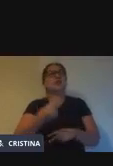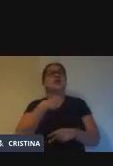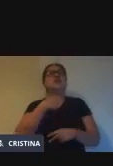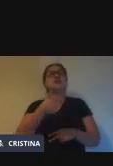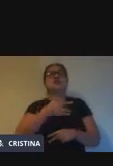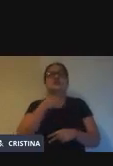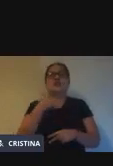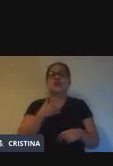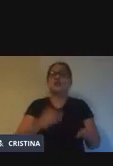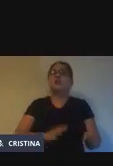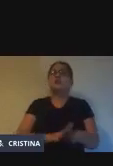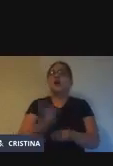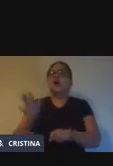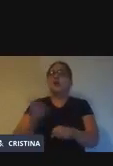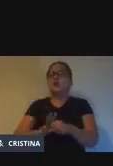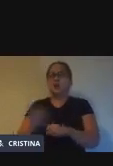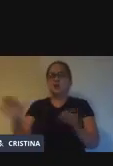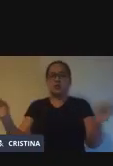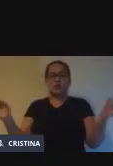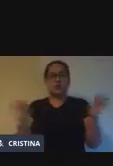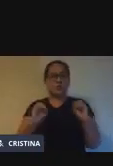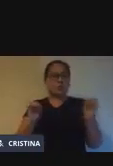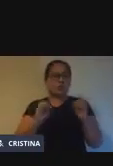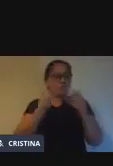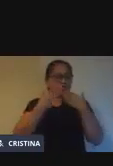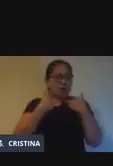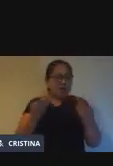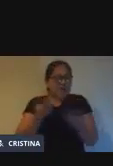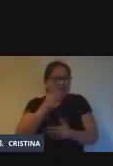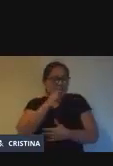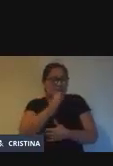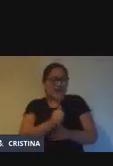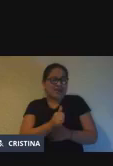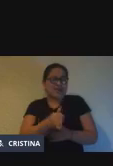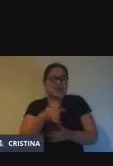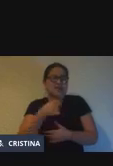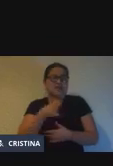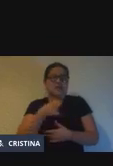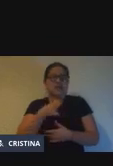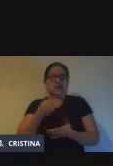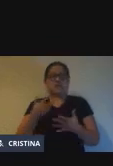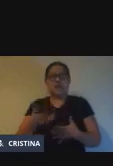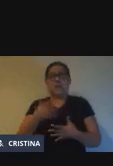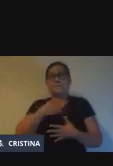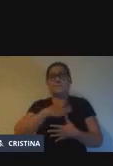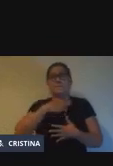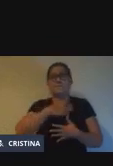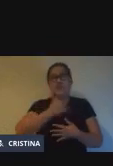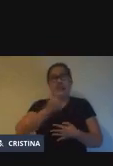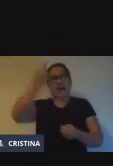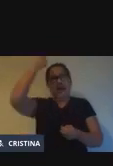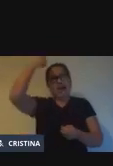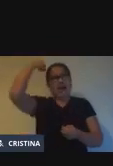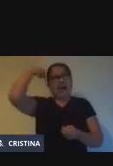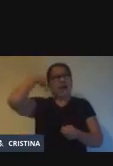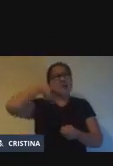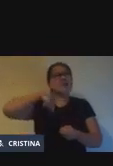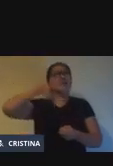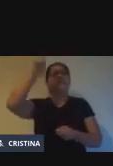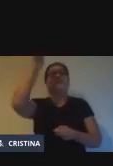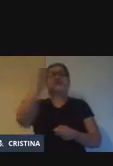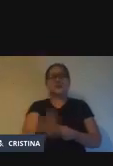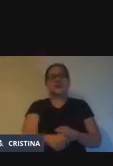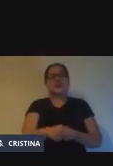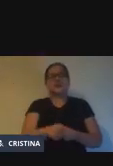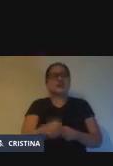afectos. O sea, no lo hago porque el inconsciente, nuestro inconsciente, está luchando